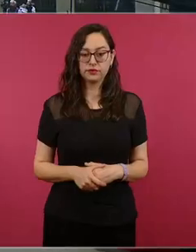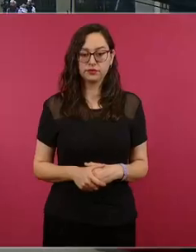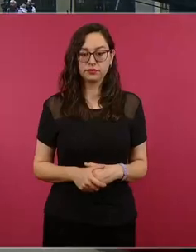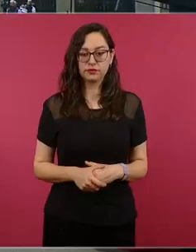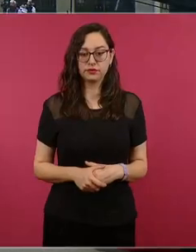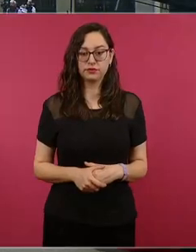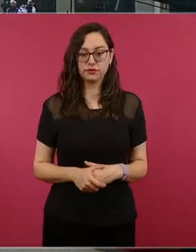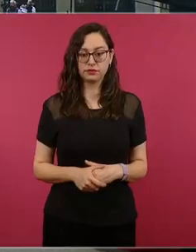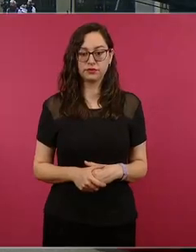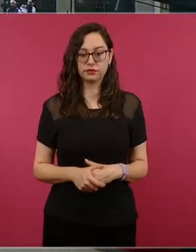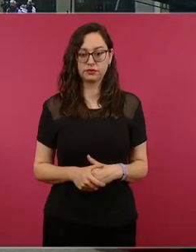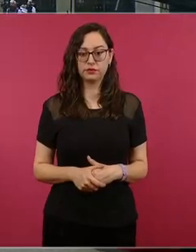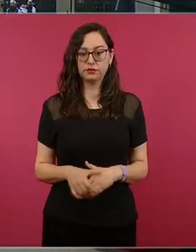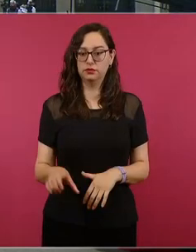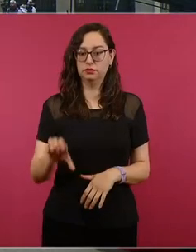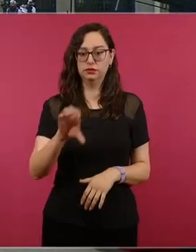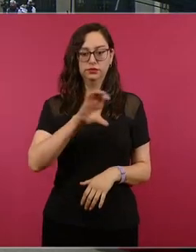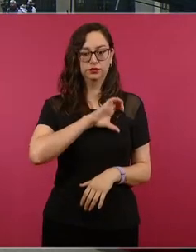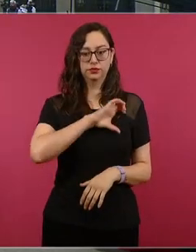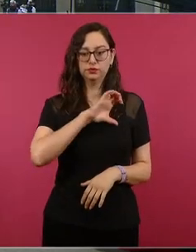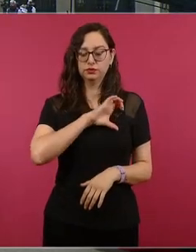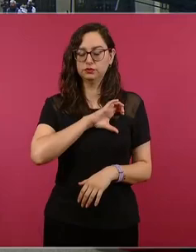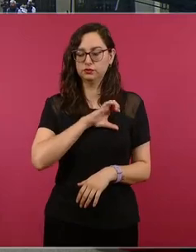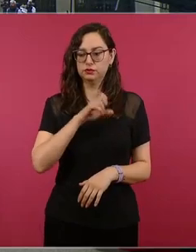sus querencias.